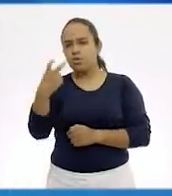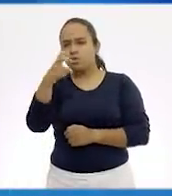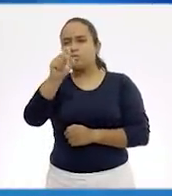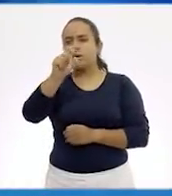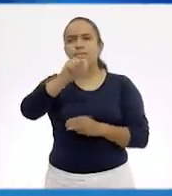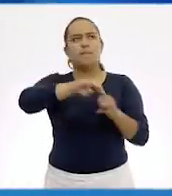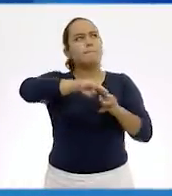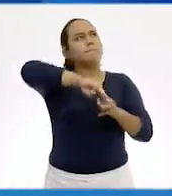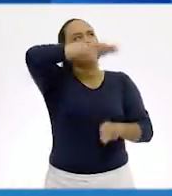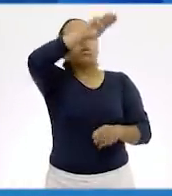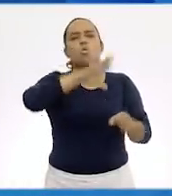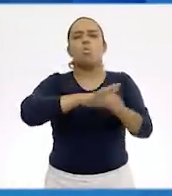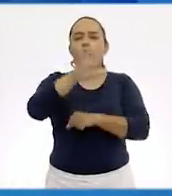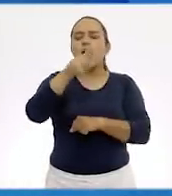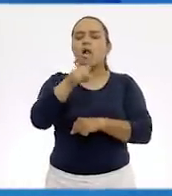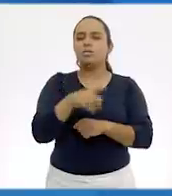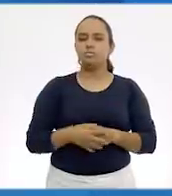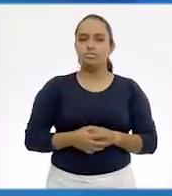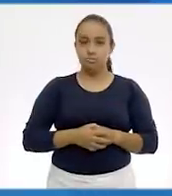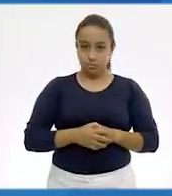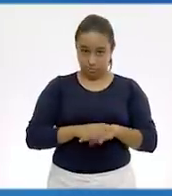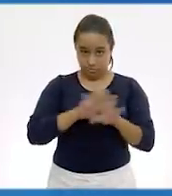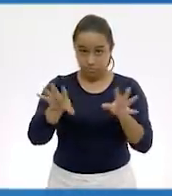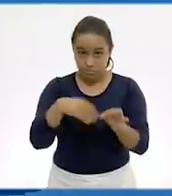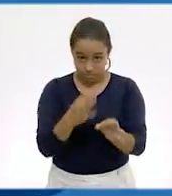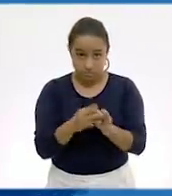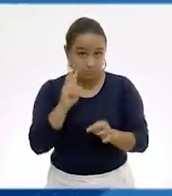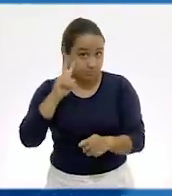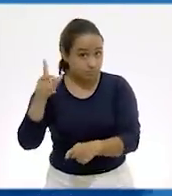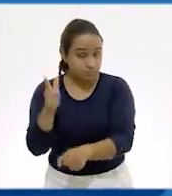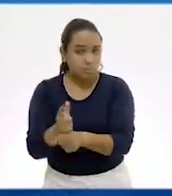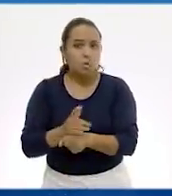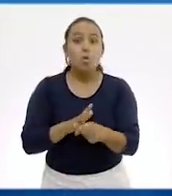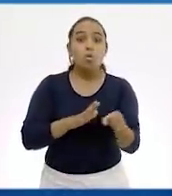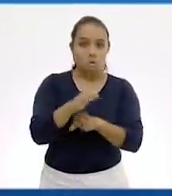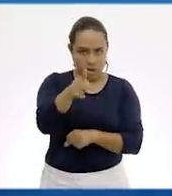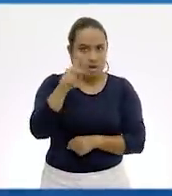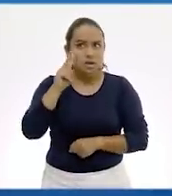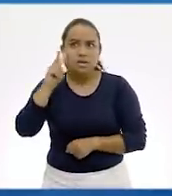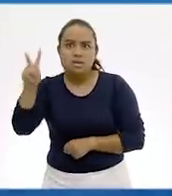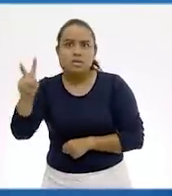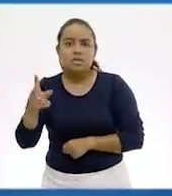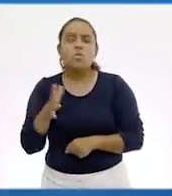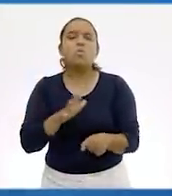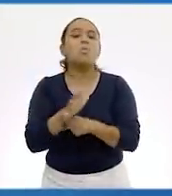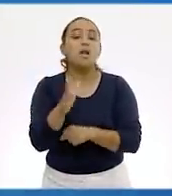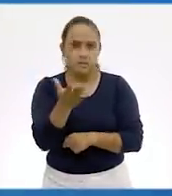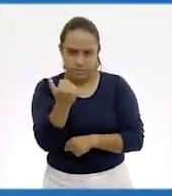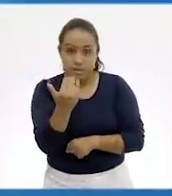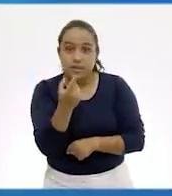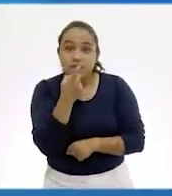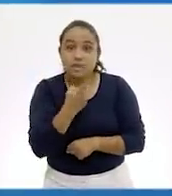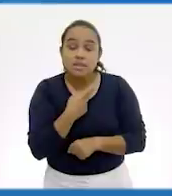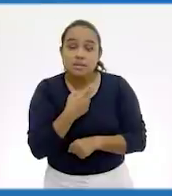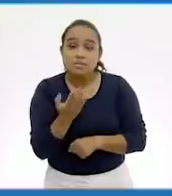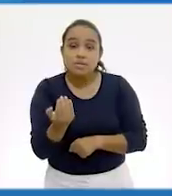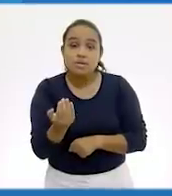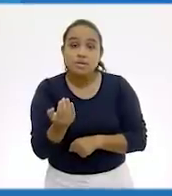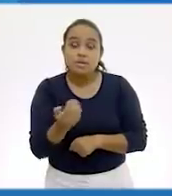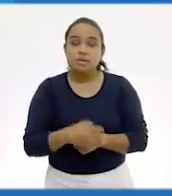5.220 metros de altura? ¿Ya la tienen? ¿La tienes? ¿Cuál? Fíjate muy bien, ¿cuál es? A ver, dime, ven, dime.